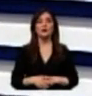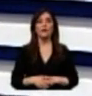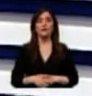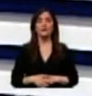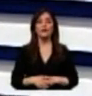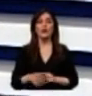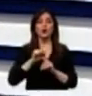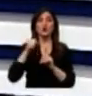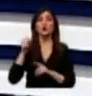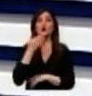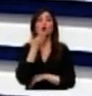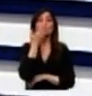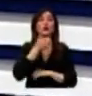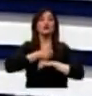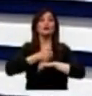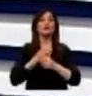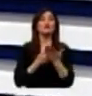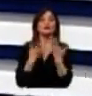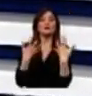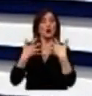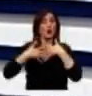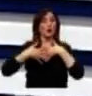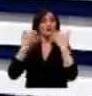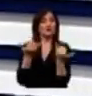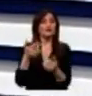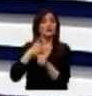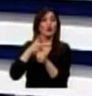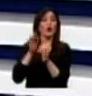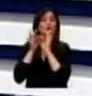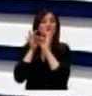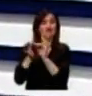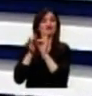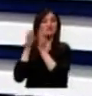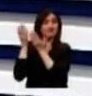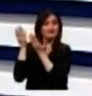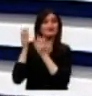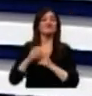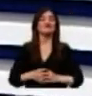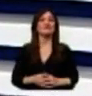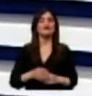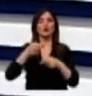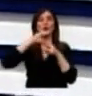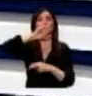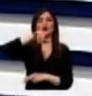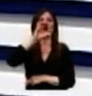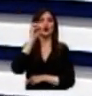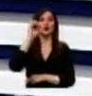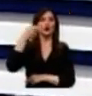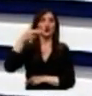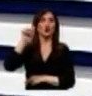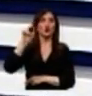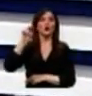Para conocer cómo está la situación y qué dicen las autoridades, nos enlazamos en este momento con nuestra compañera Joana Cañizares, que está en el